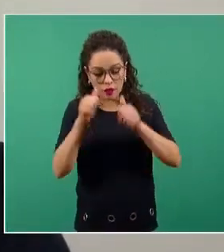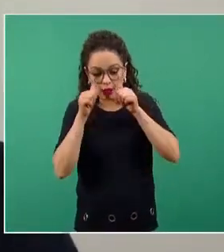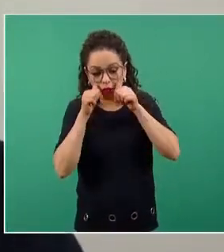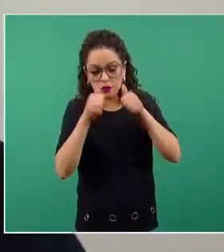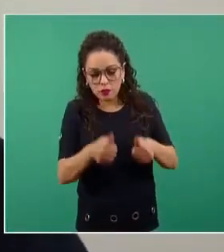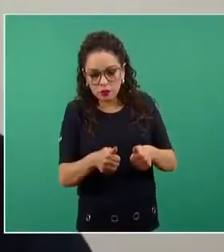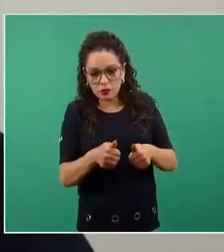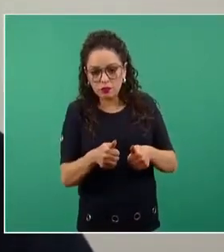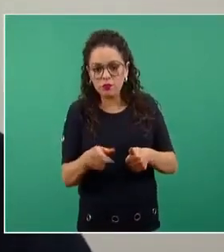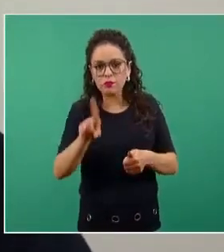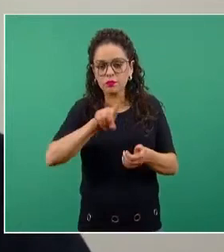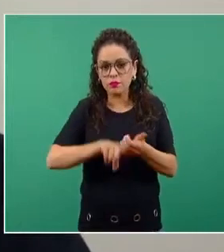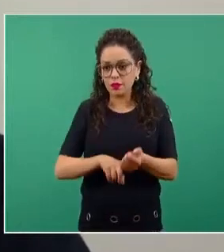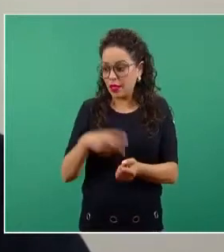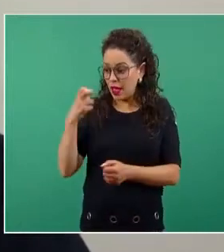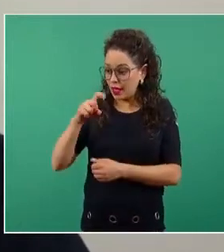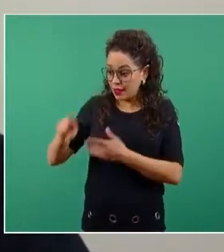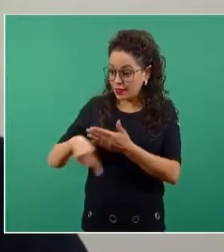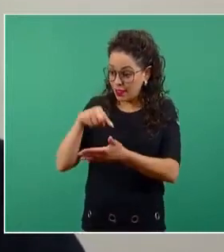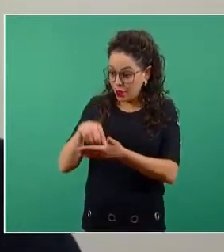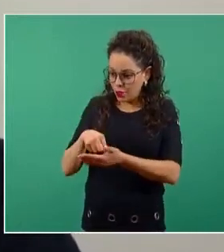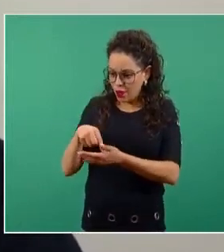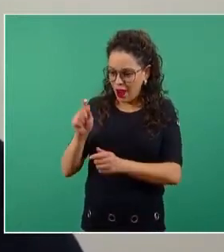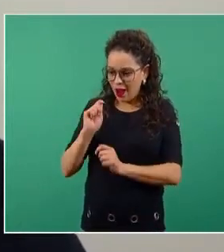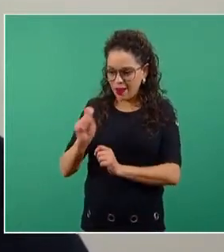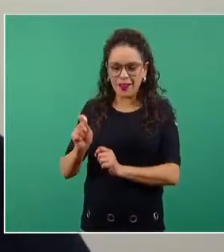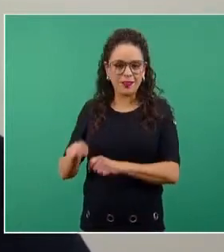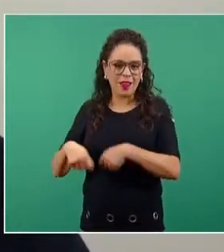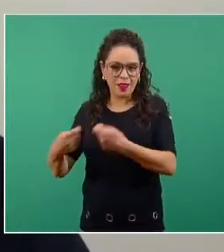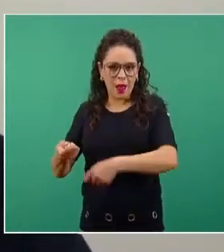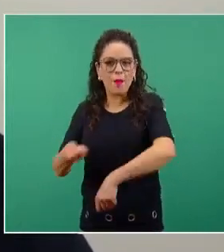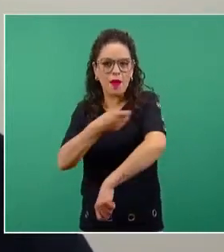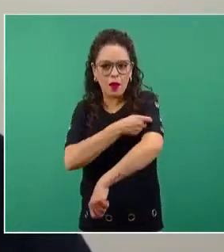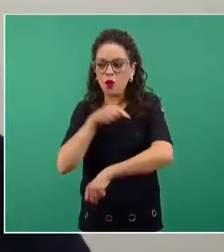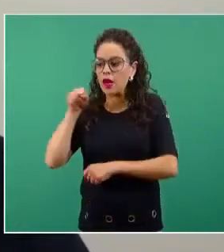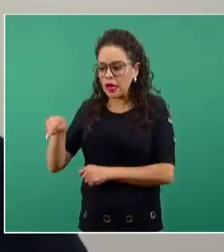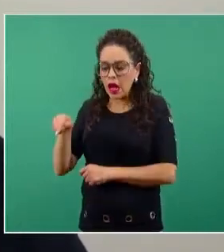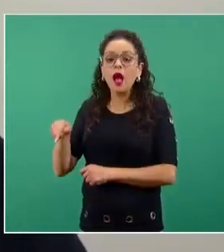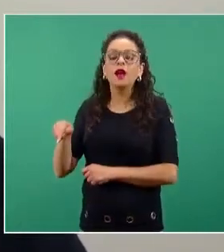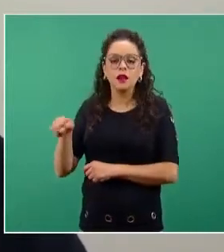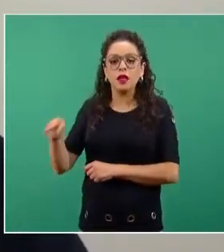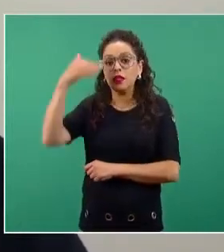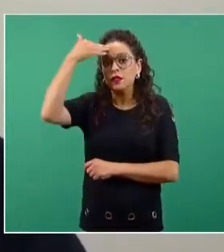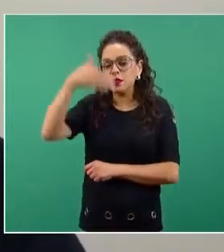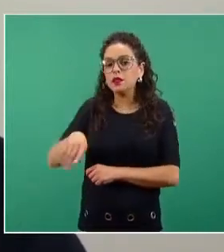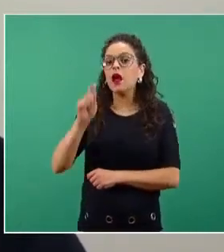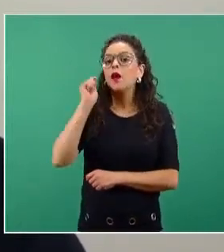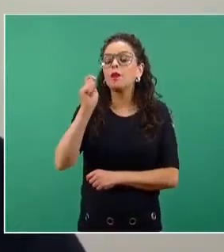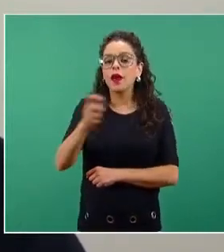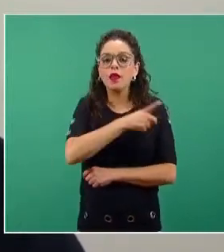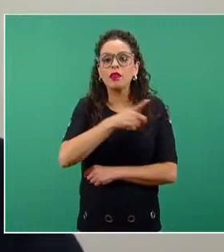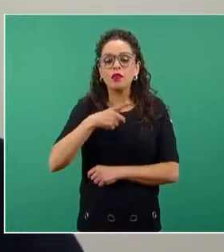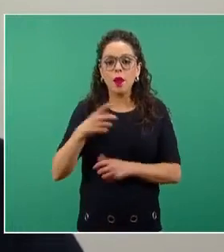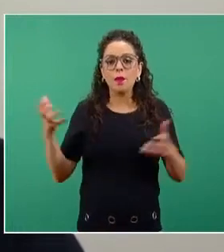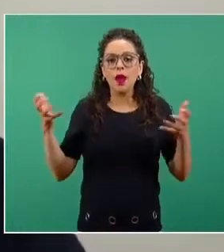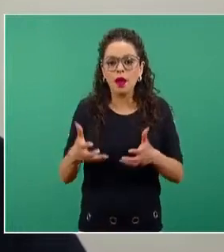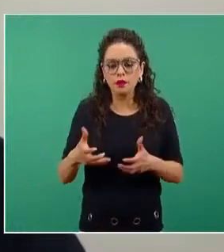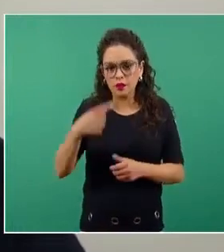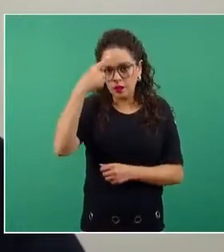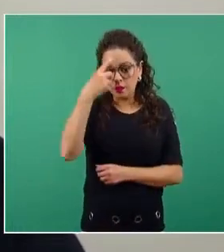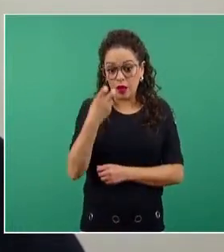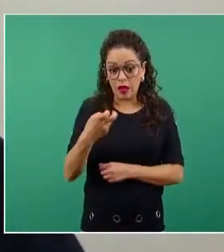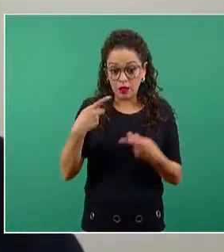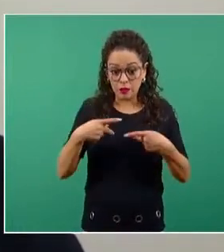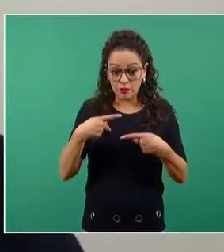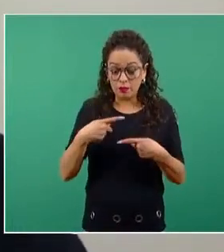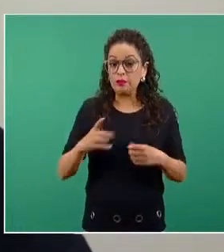en el lugar mismo de la vacunación, cuáles son los canales o los siguientes pasos para la referencia de esa persona en